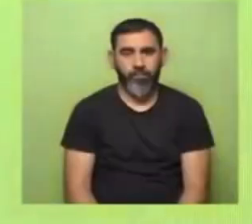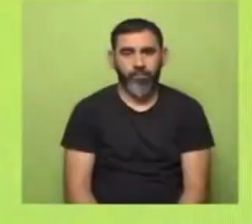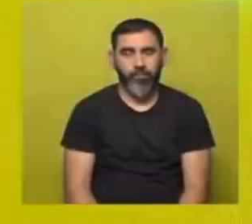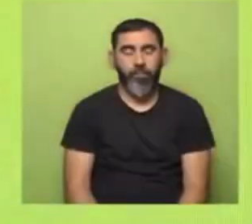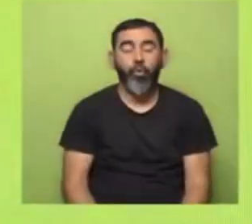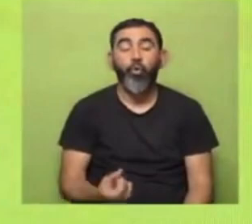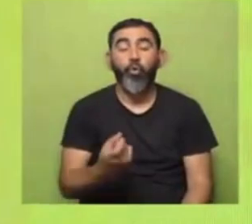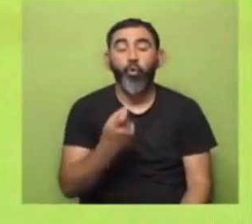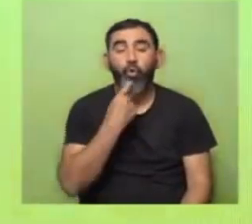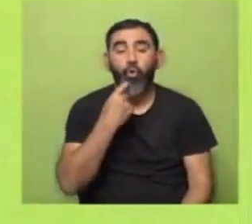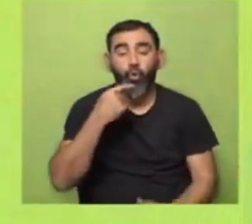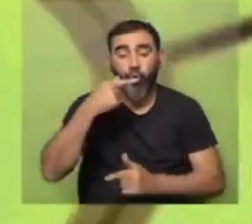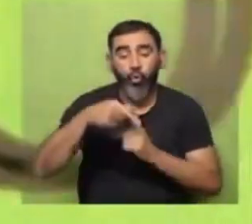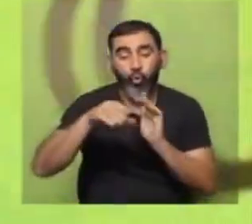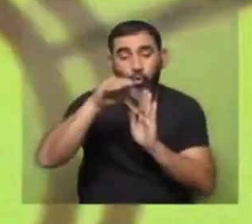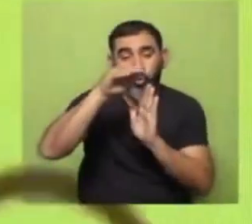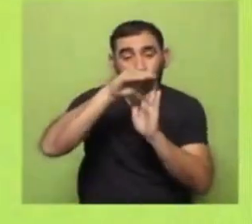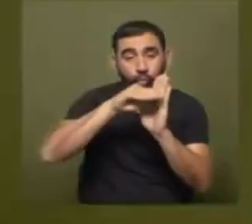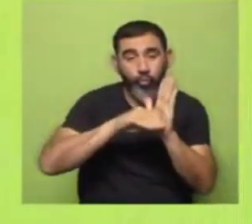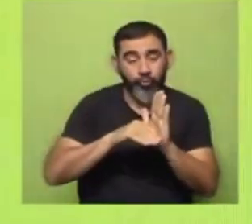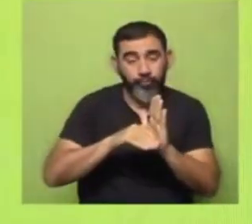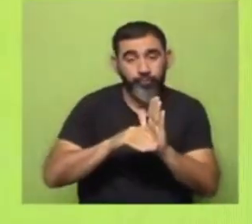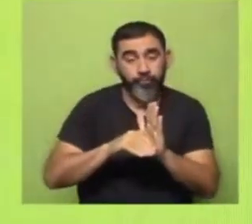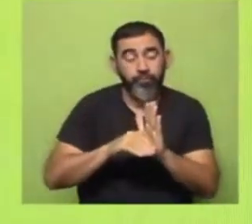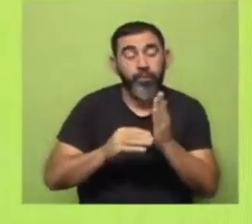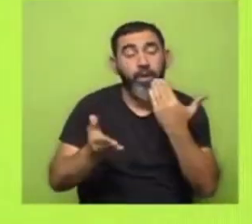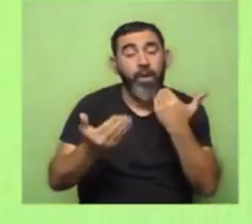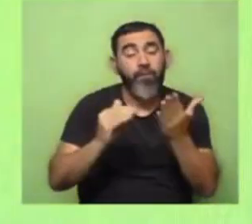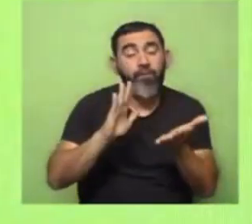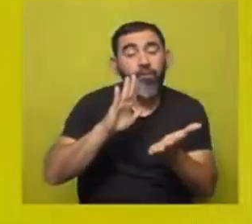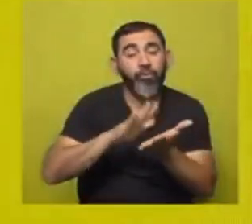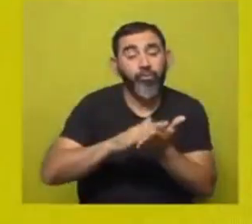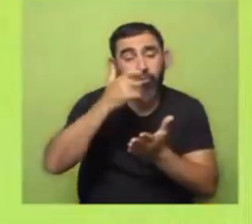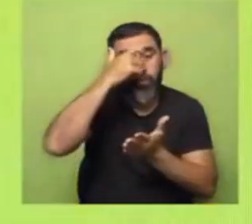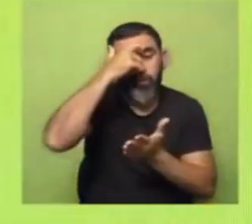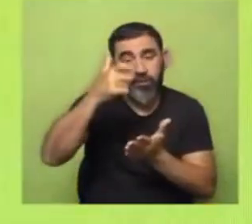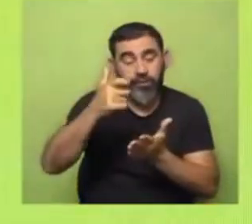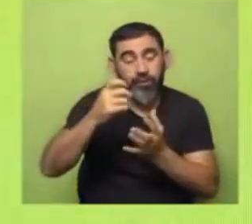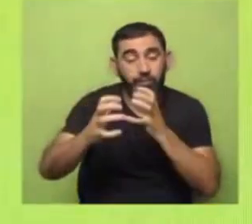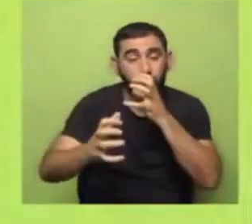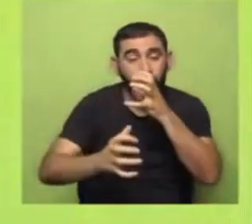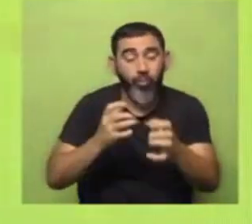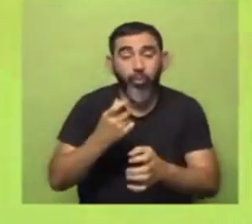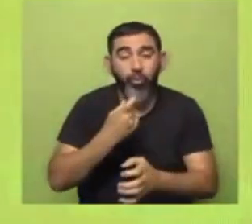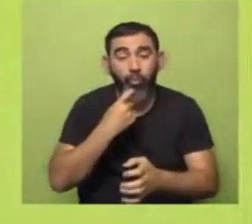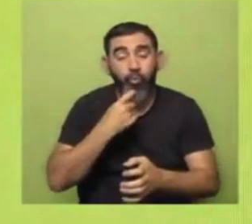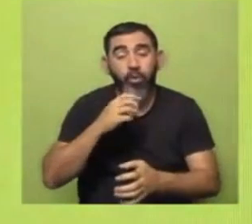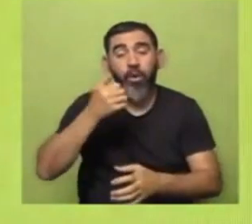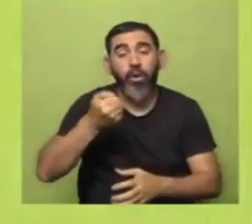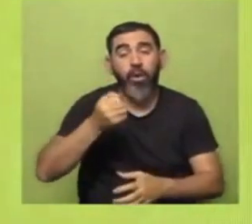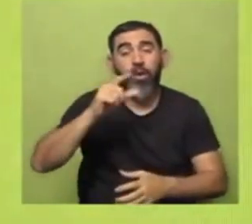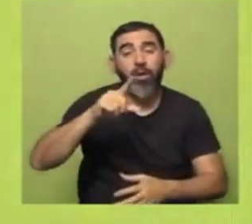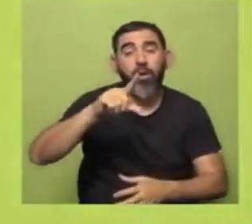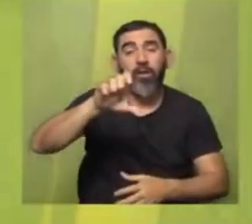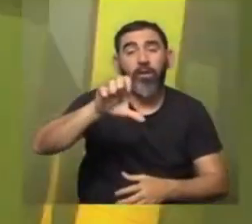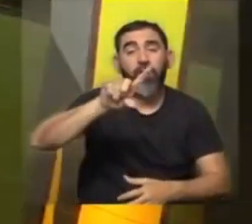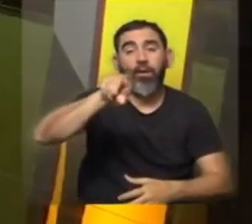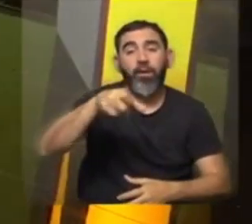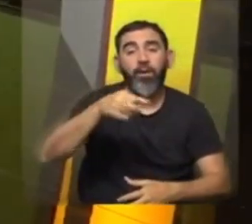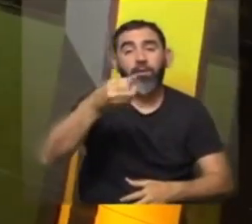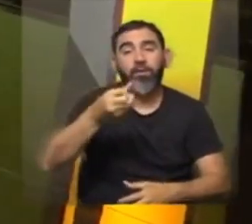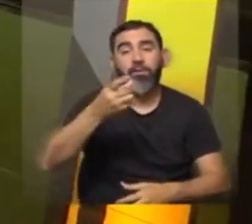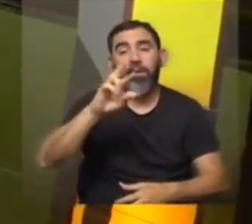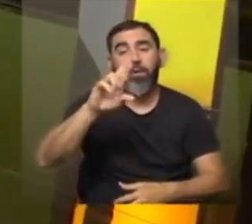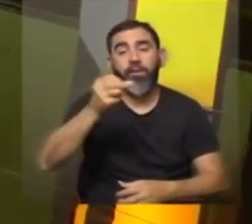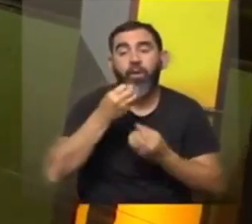Rojo Rojo, seguimos en este programa que está hablando de ciencia a partir del color rojo. Alexandra Perrone, ¿cómo andás? Bien, ¿cómo estás,